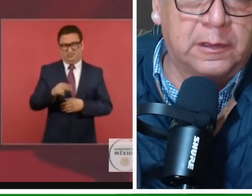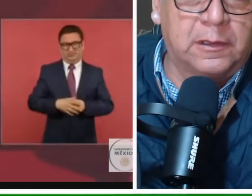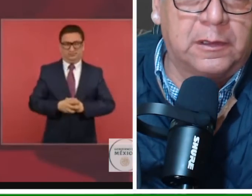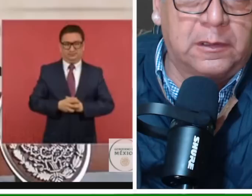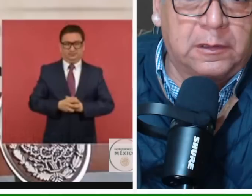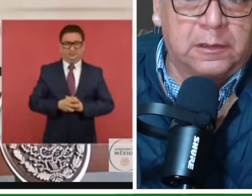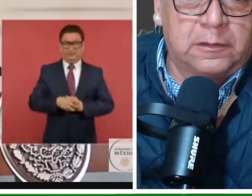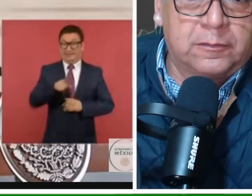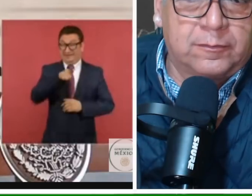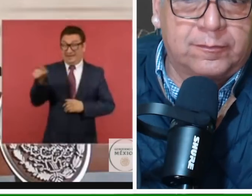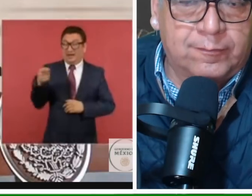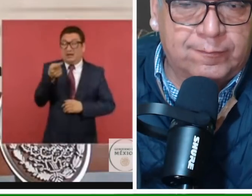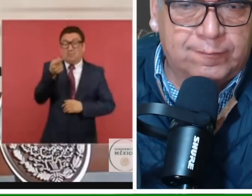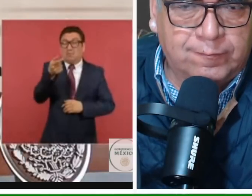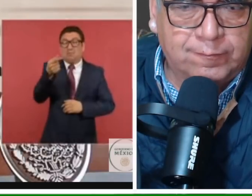Eso no es nada.